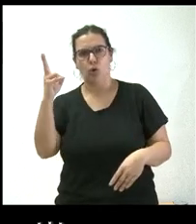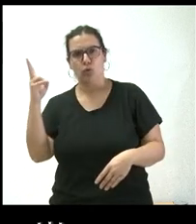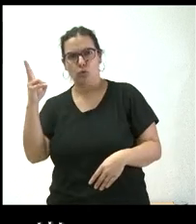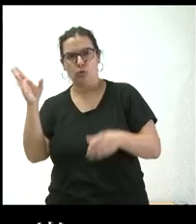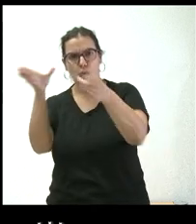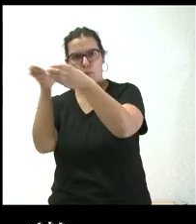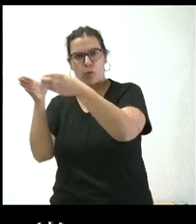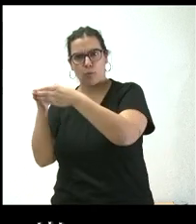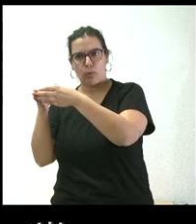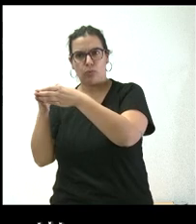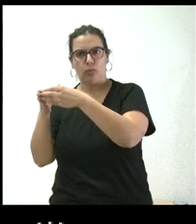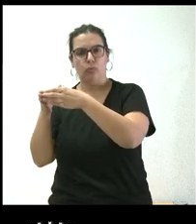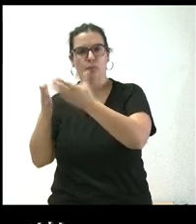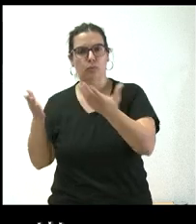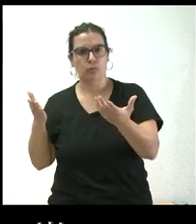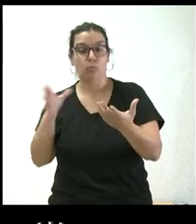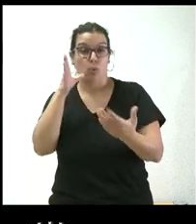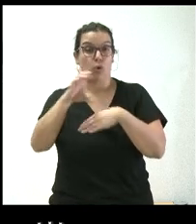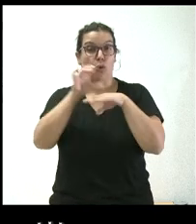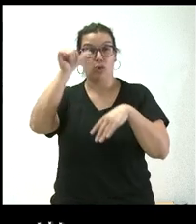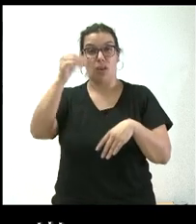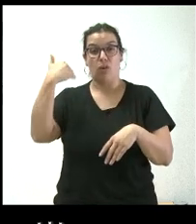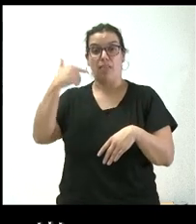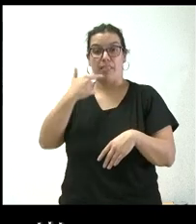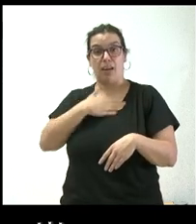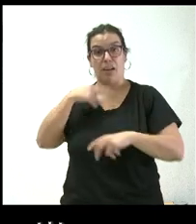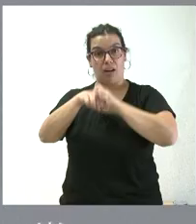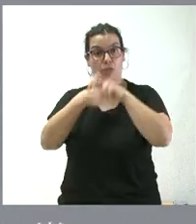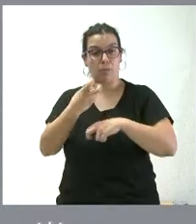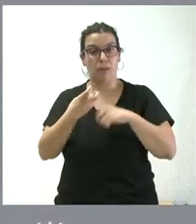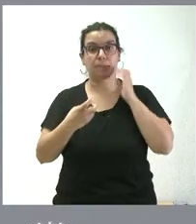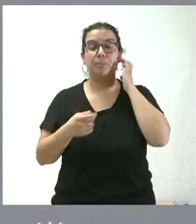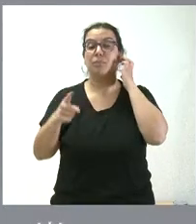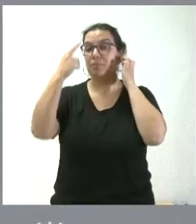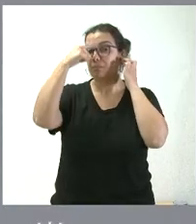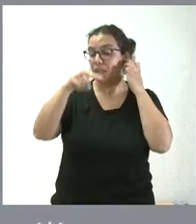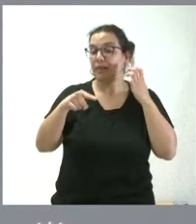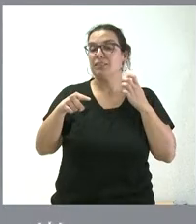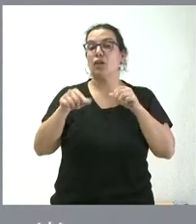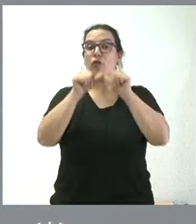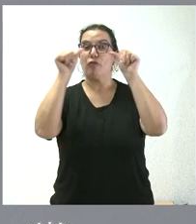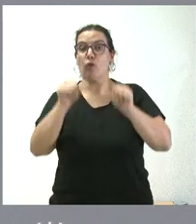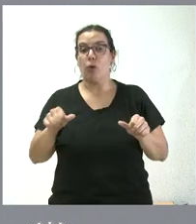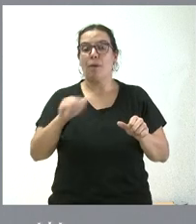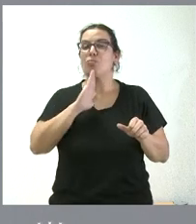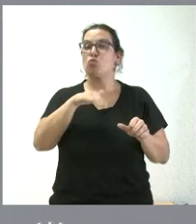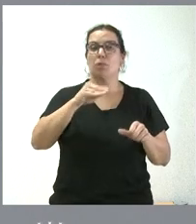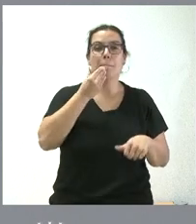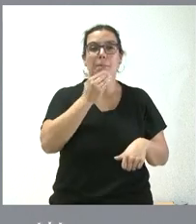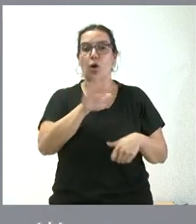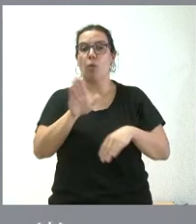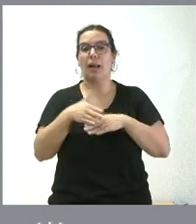el consejero que iba a presentar la reforma de del mismo sabe usted que los cauces más adecuados